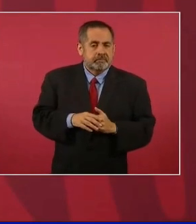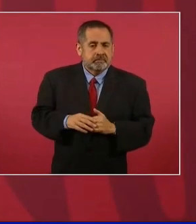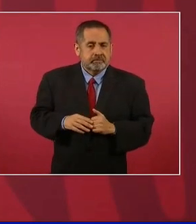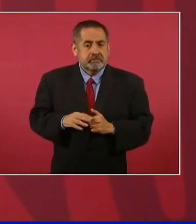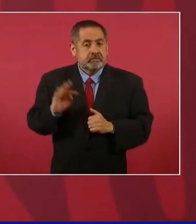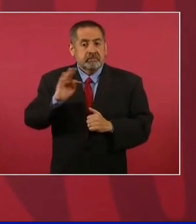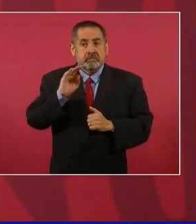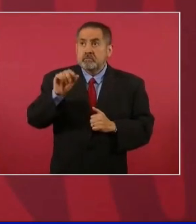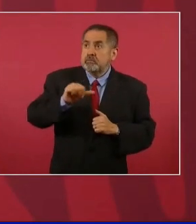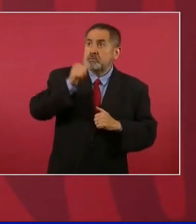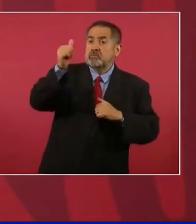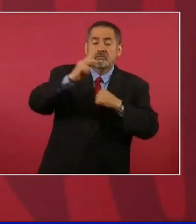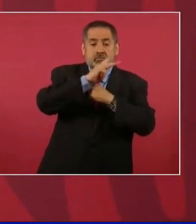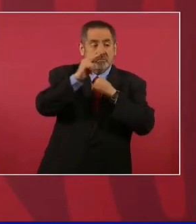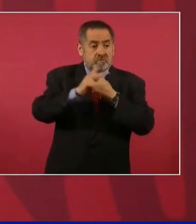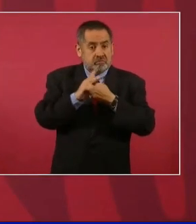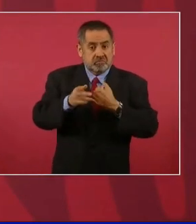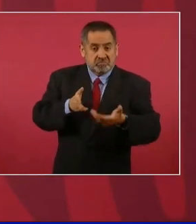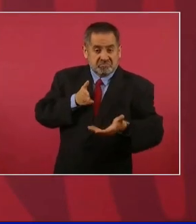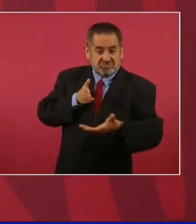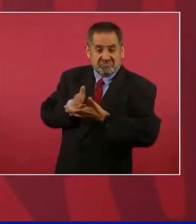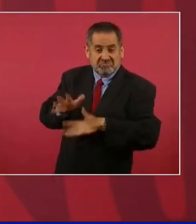podían invadir